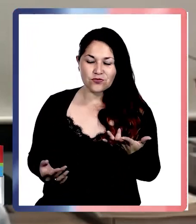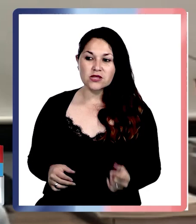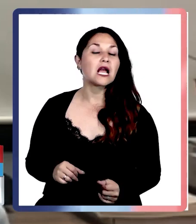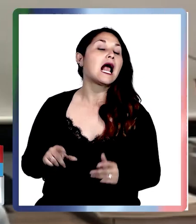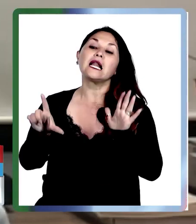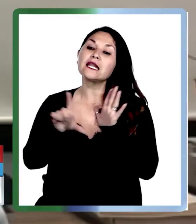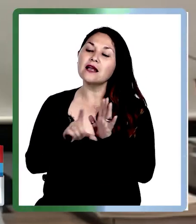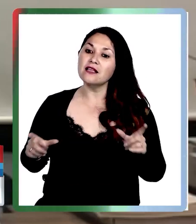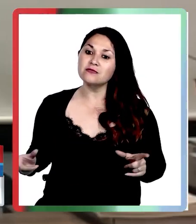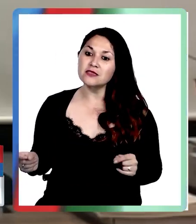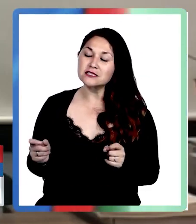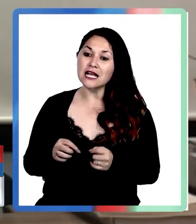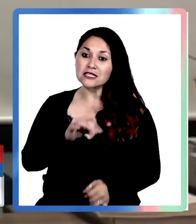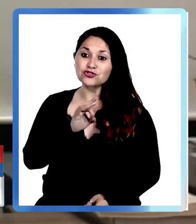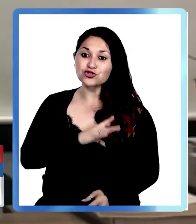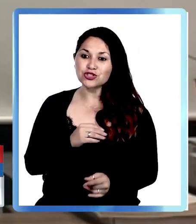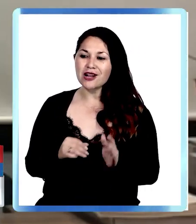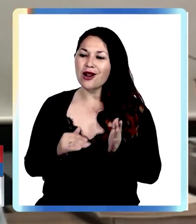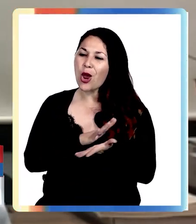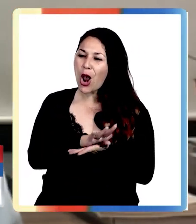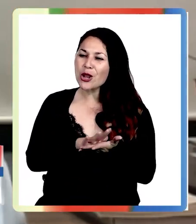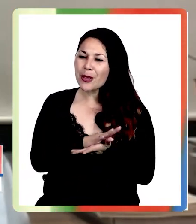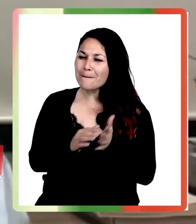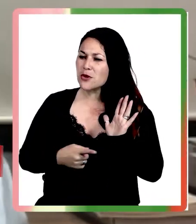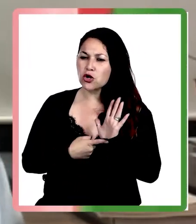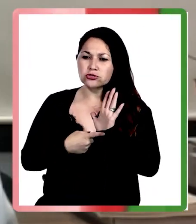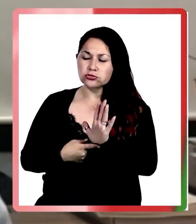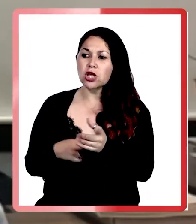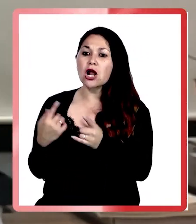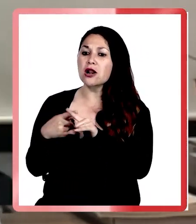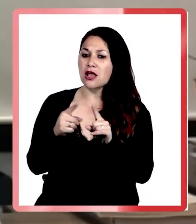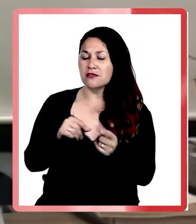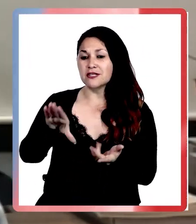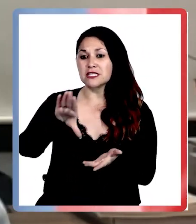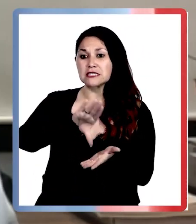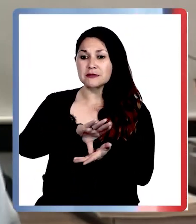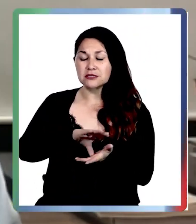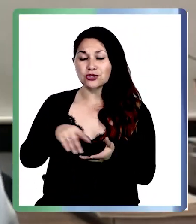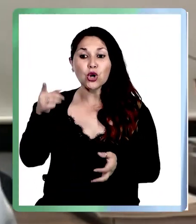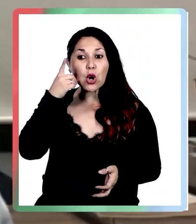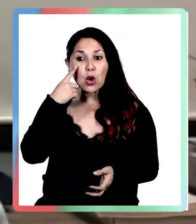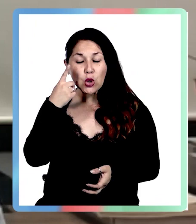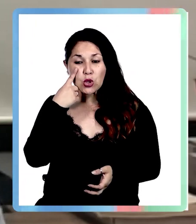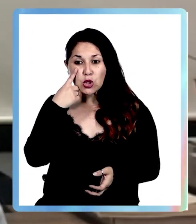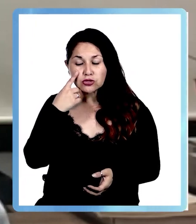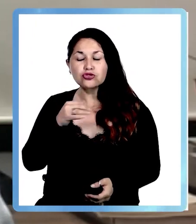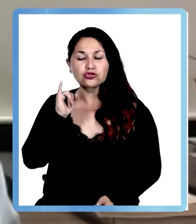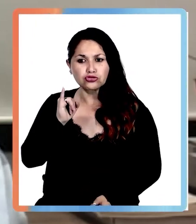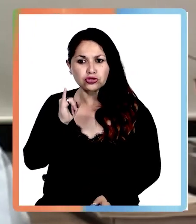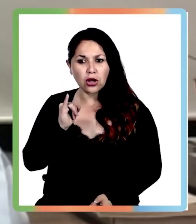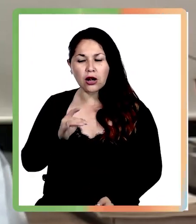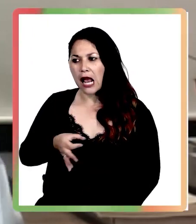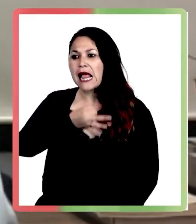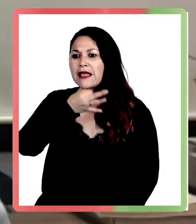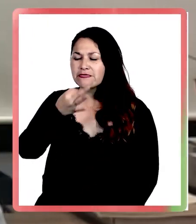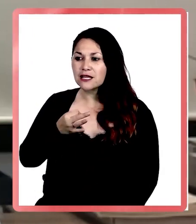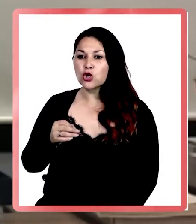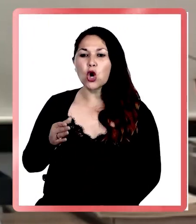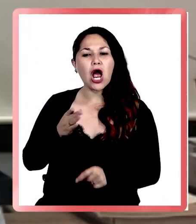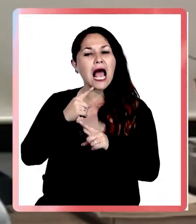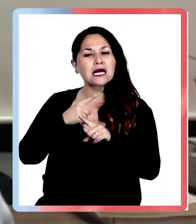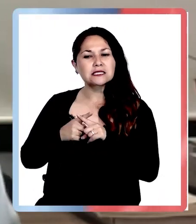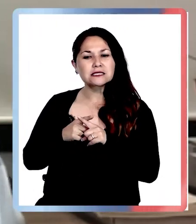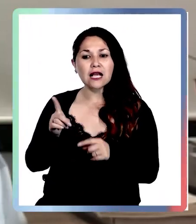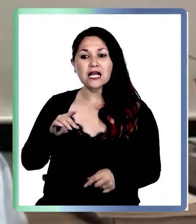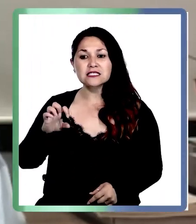Chile es un ejemplo para otros países, me ha tocado dar charlas sobre esto. Reconozco que la ex senadora Carolina Goich fue